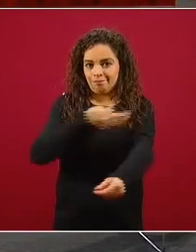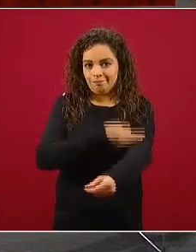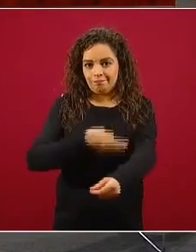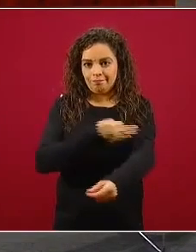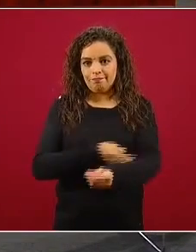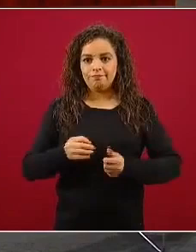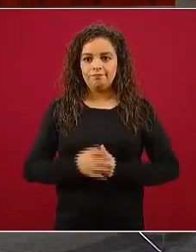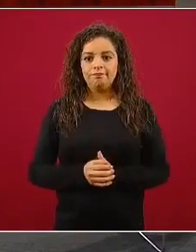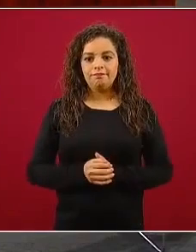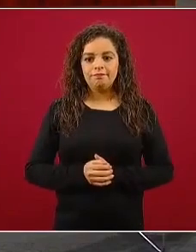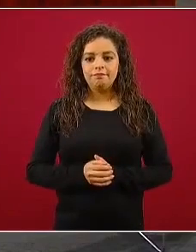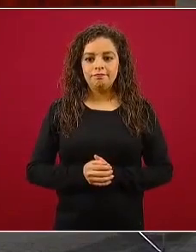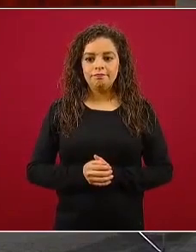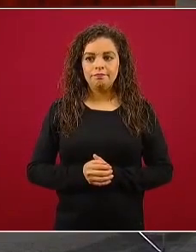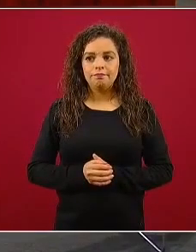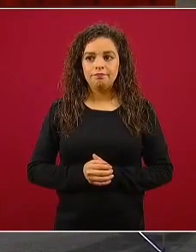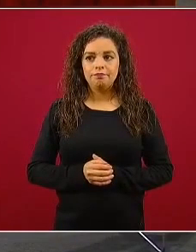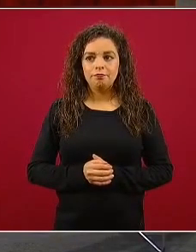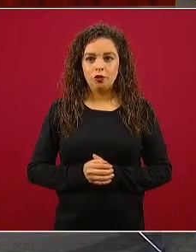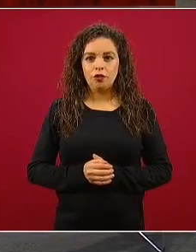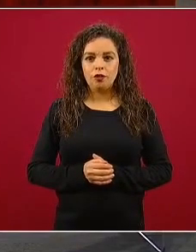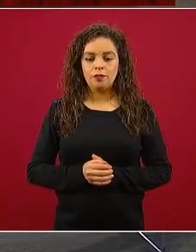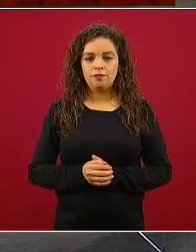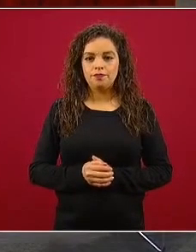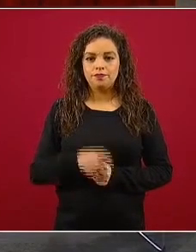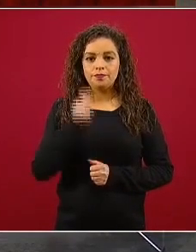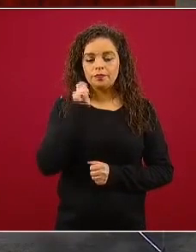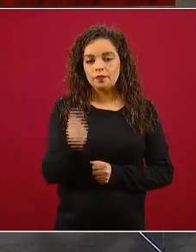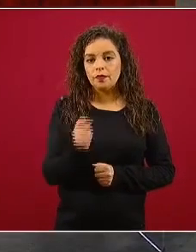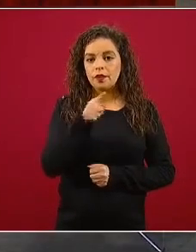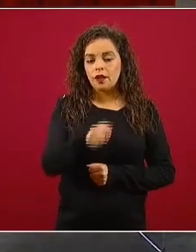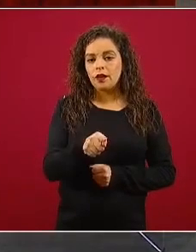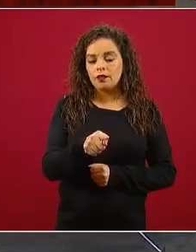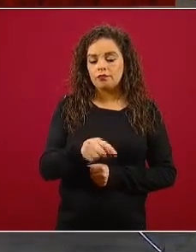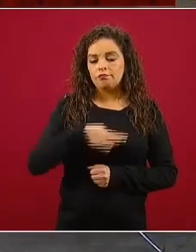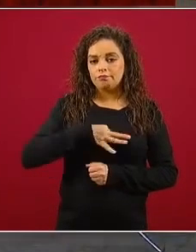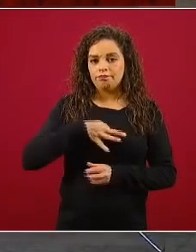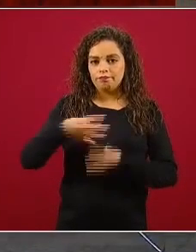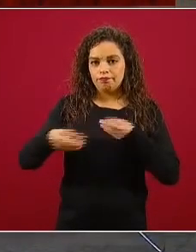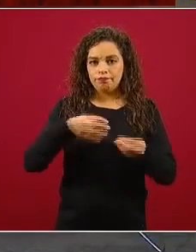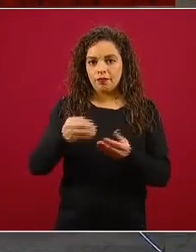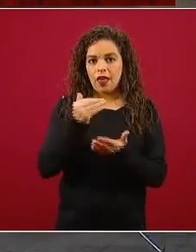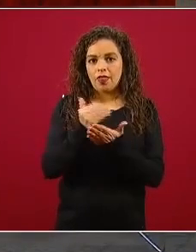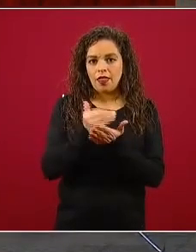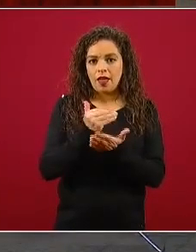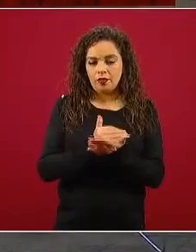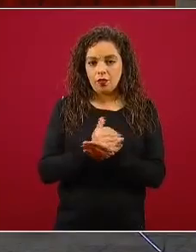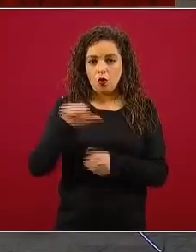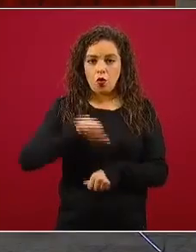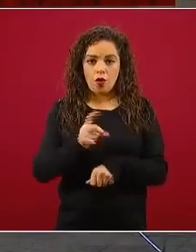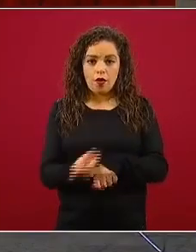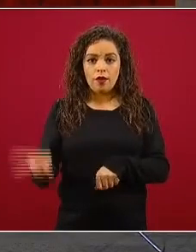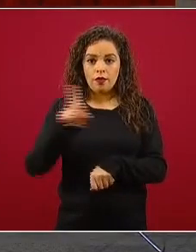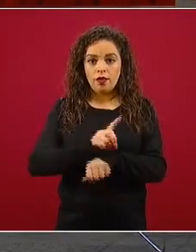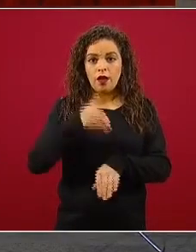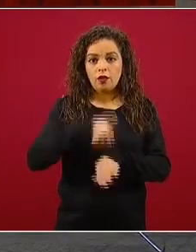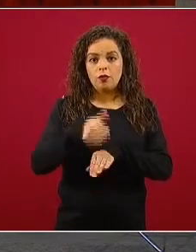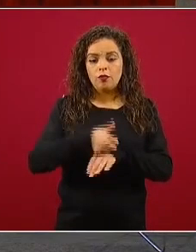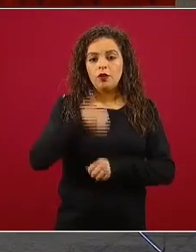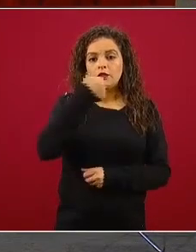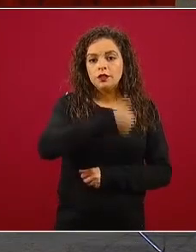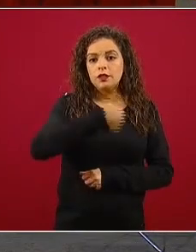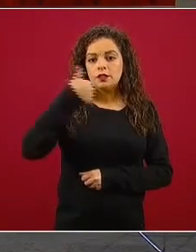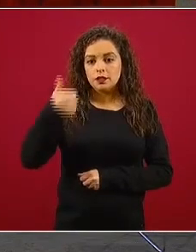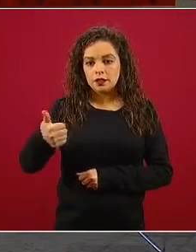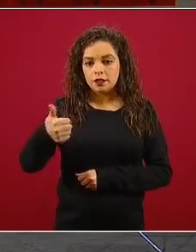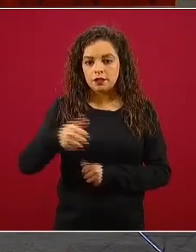de actualización de los datos epidemiológicos. Estamos en el día número 66 de la